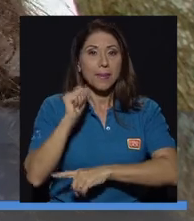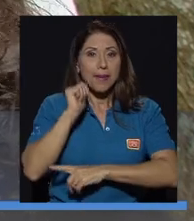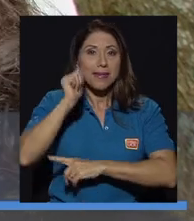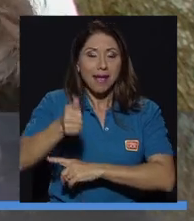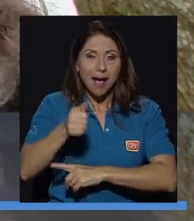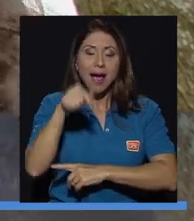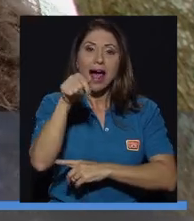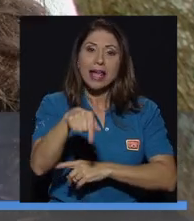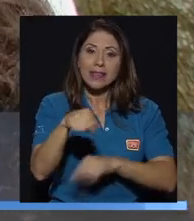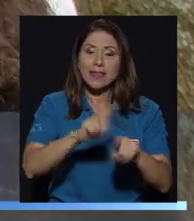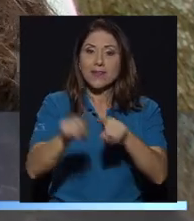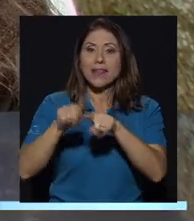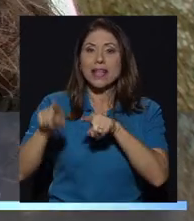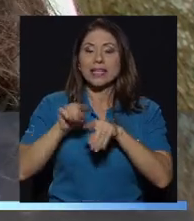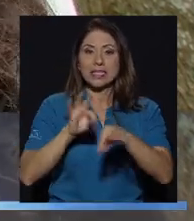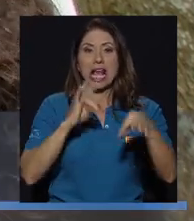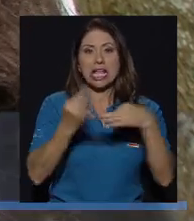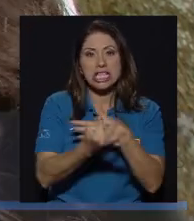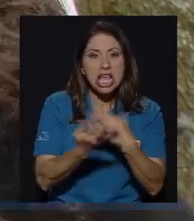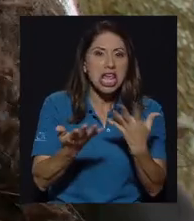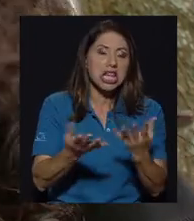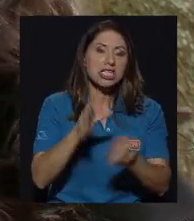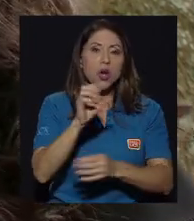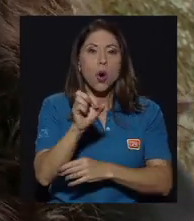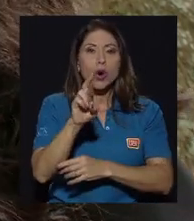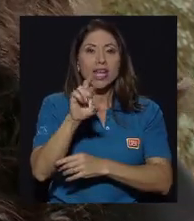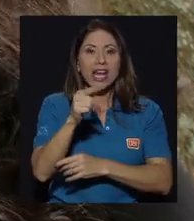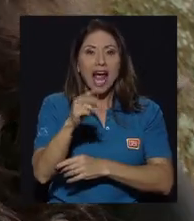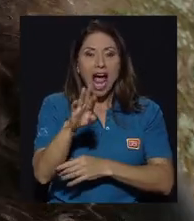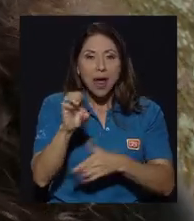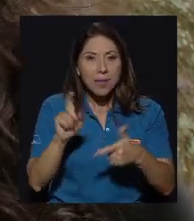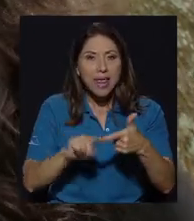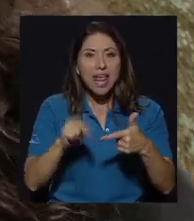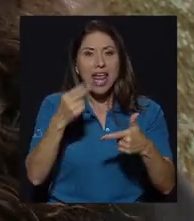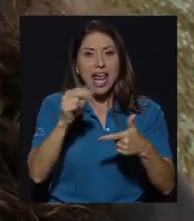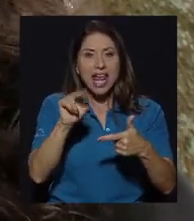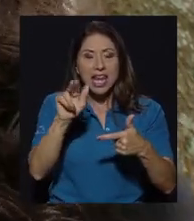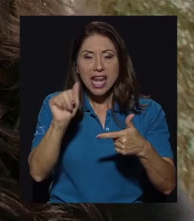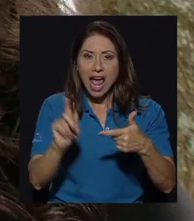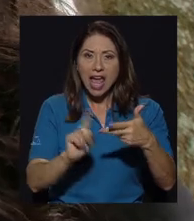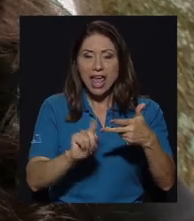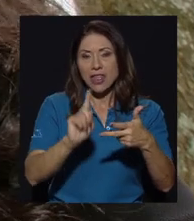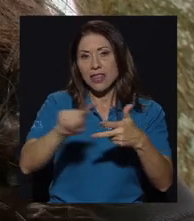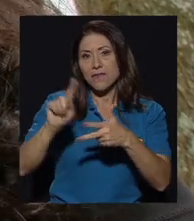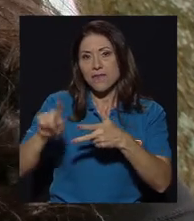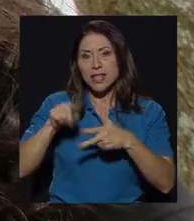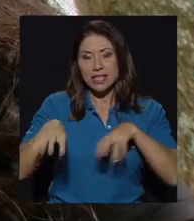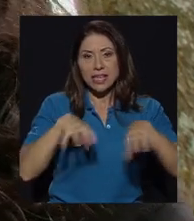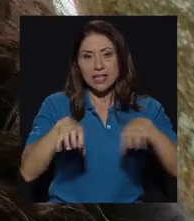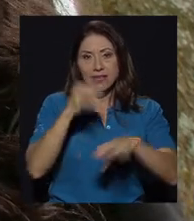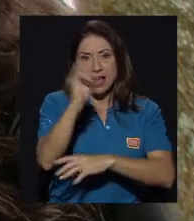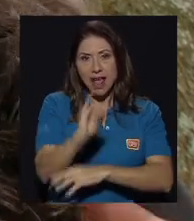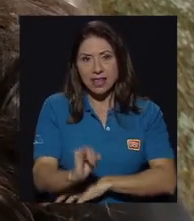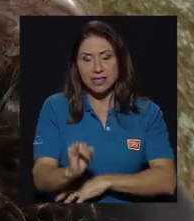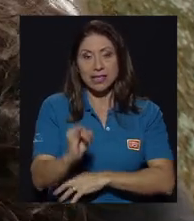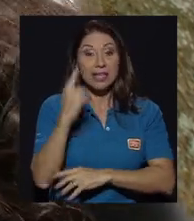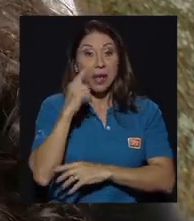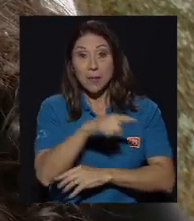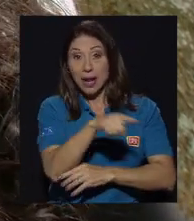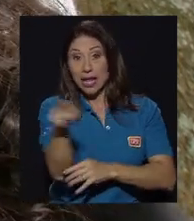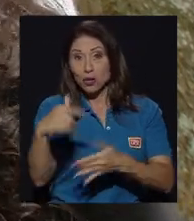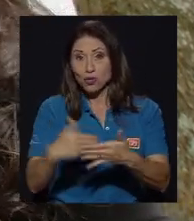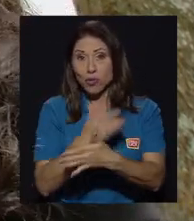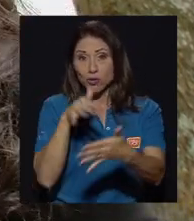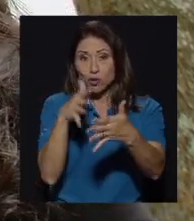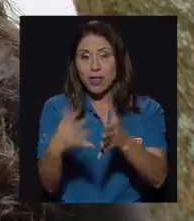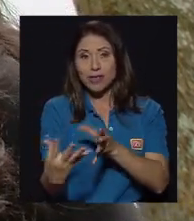de mañana, donde se van a impartir diferentes talleres, talleres de origami, de henna, también donde se van a hacer diferentes actividades artísticas para integrar